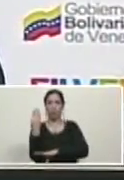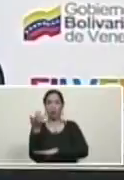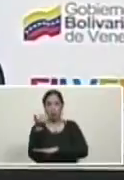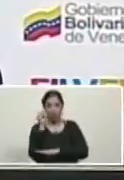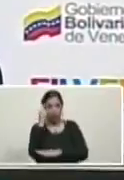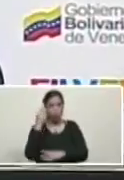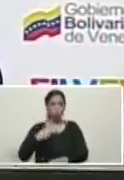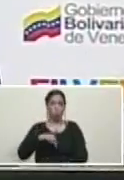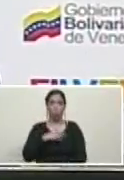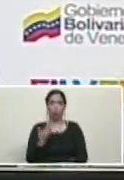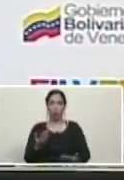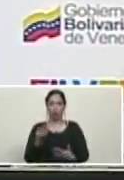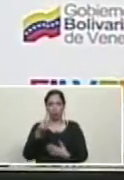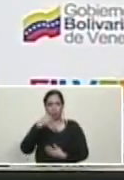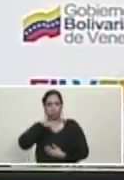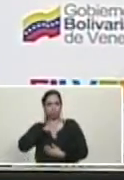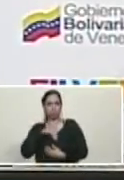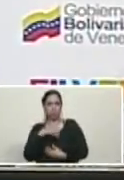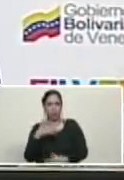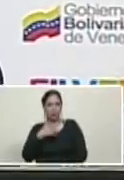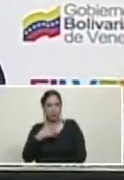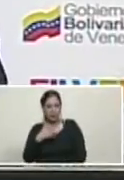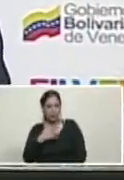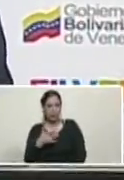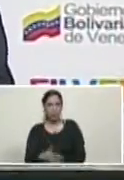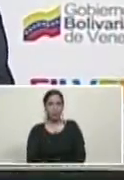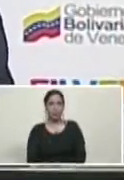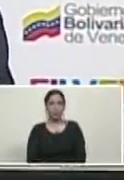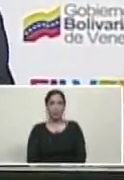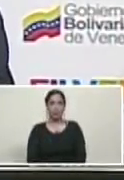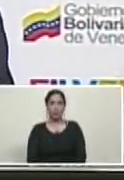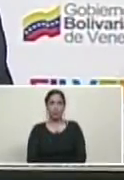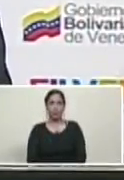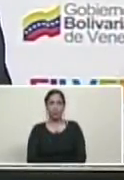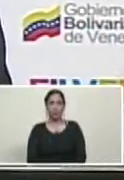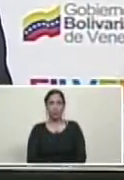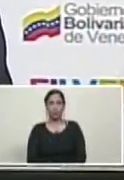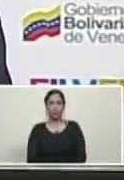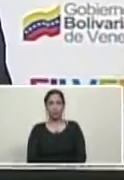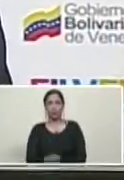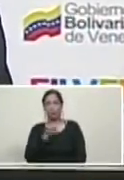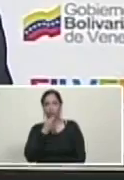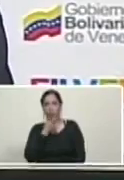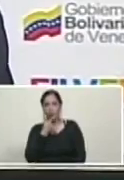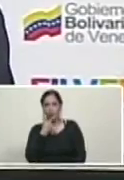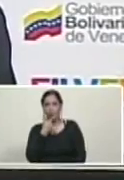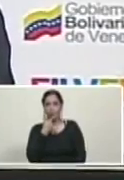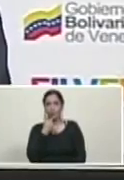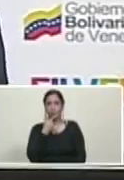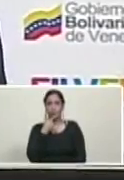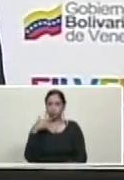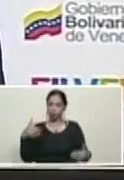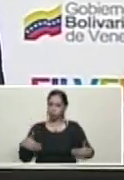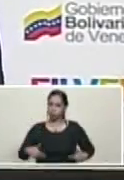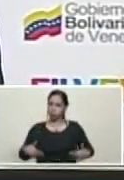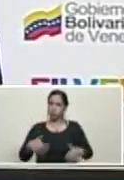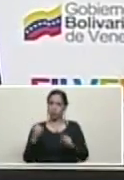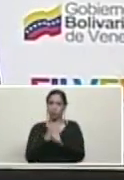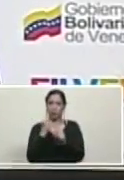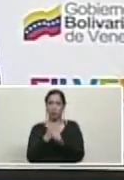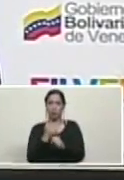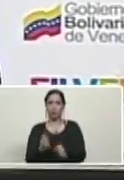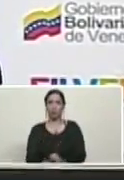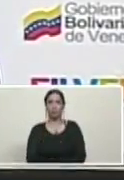nuestra raíz y en nuestra existencia, en nuestro ser. Muy bonito empeño, trabajo,